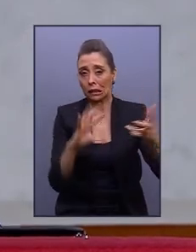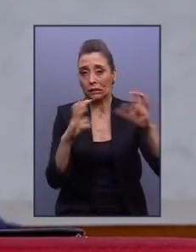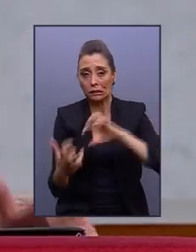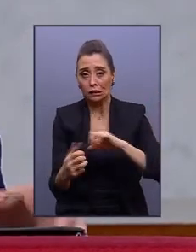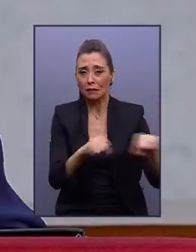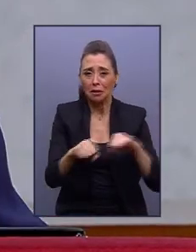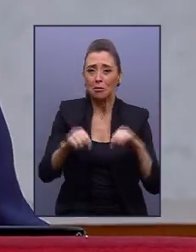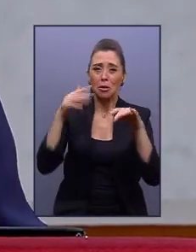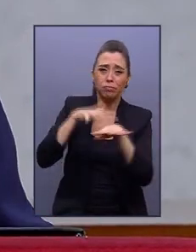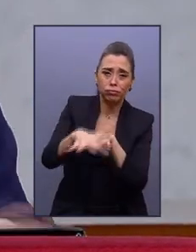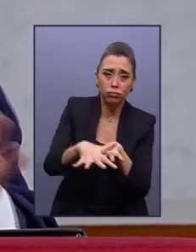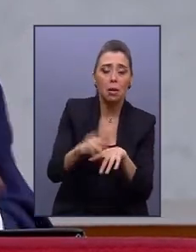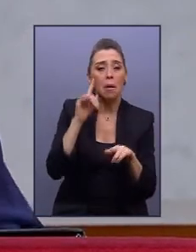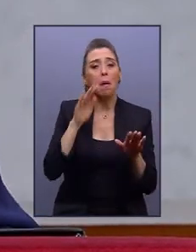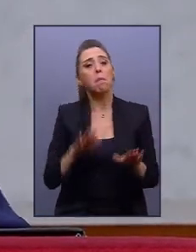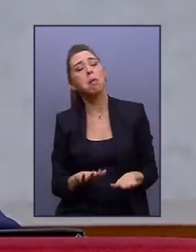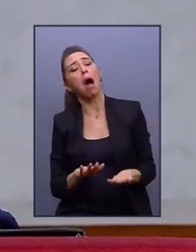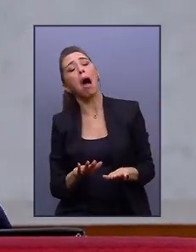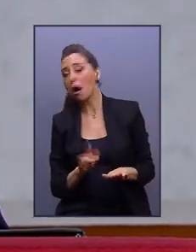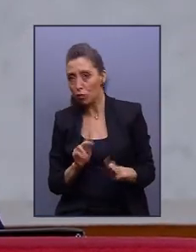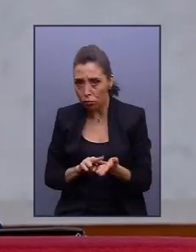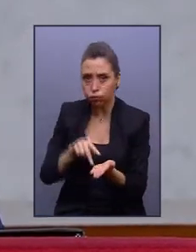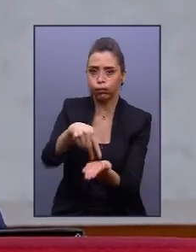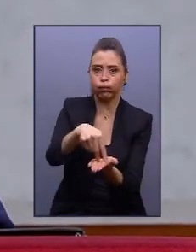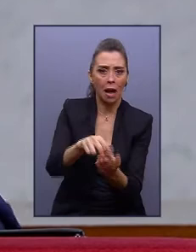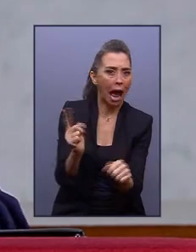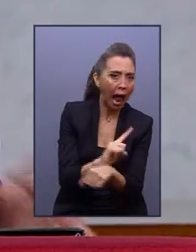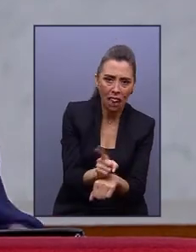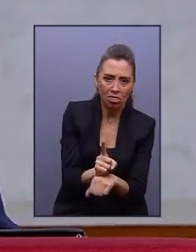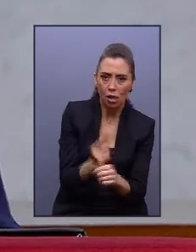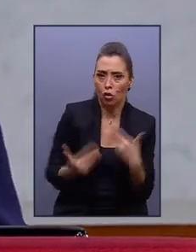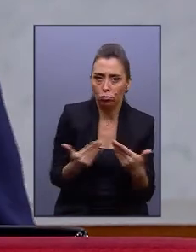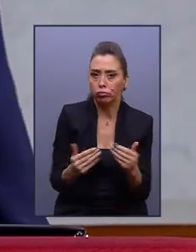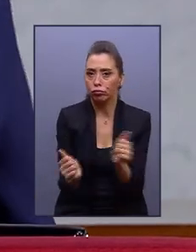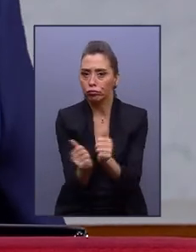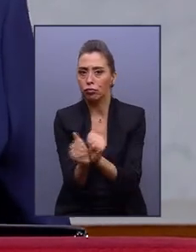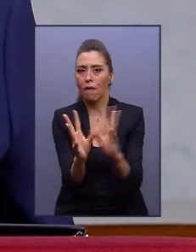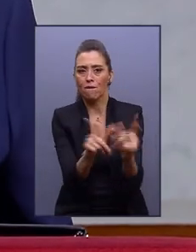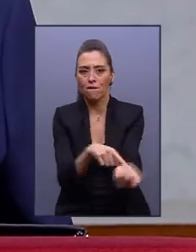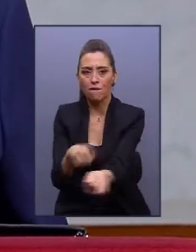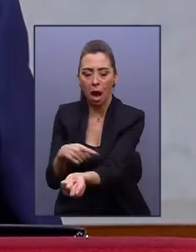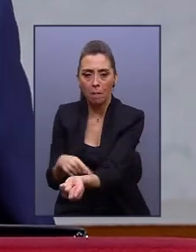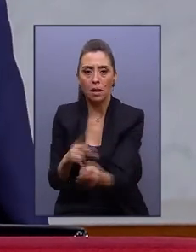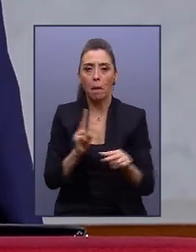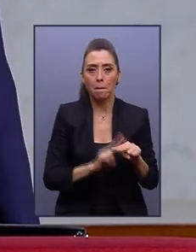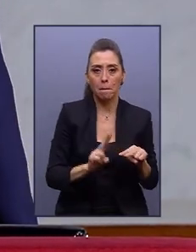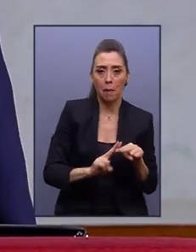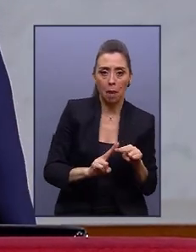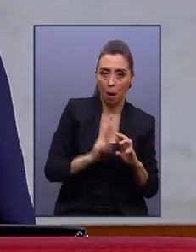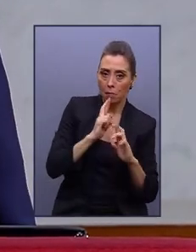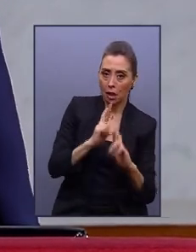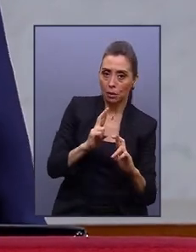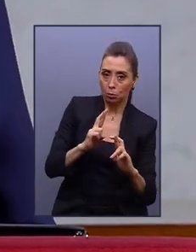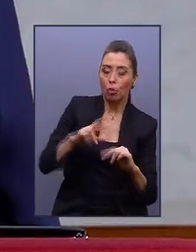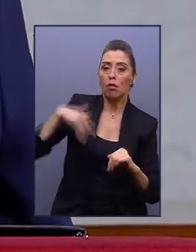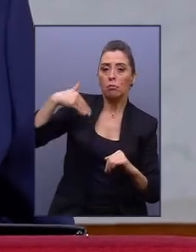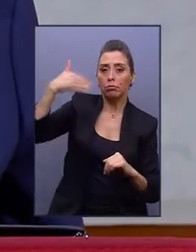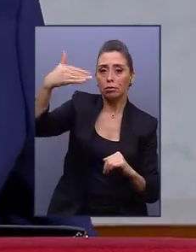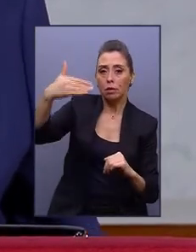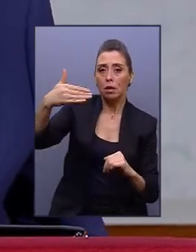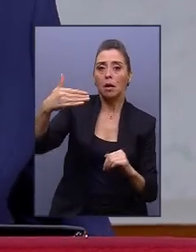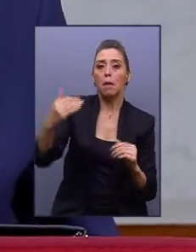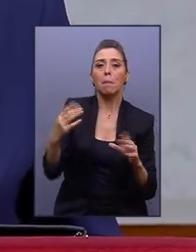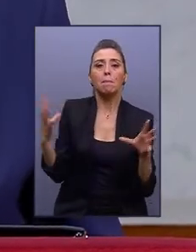Pero no nos paralizamos, nos levantamos, actuamos de inmediato, acompañamos a las familias y nos preparamos para reaccionar cada vez con